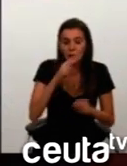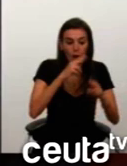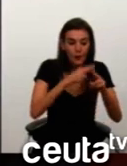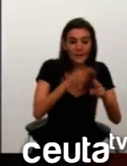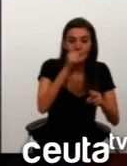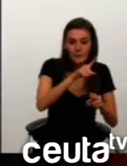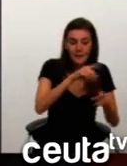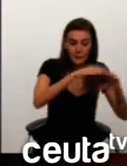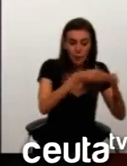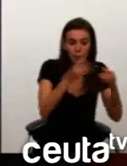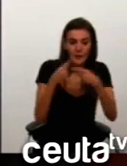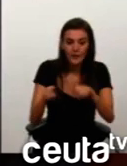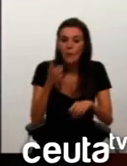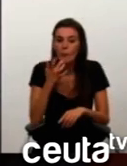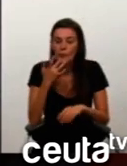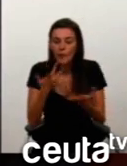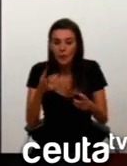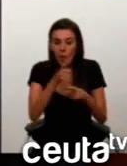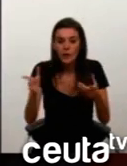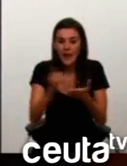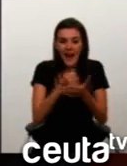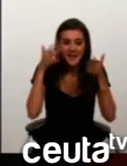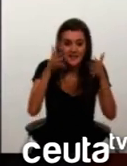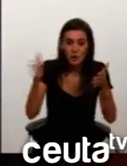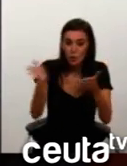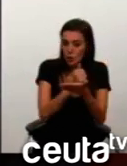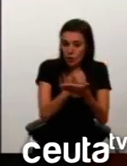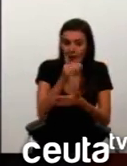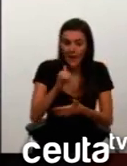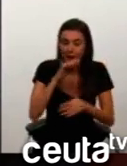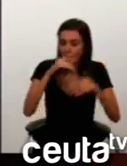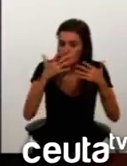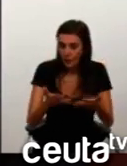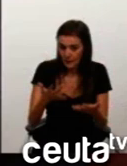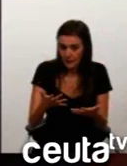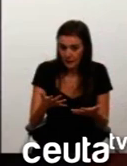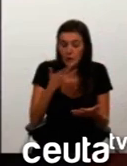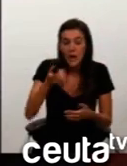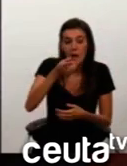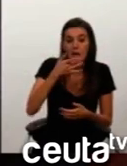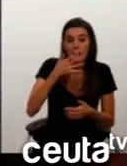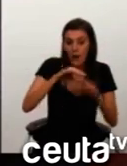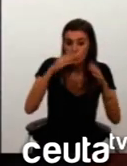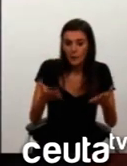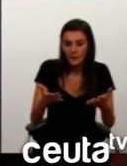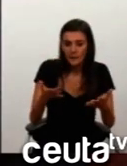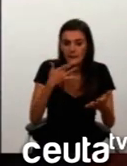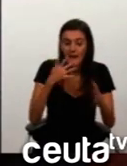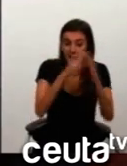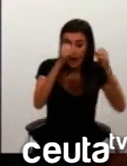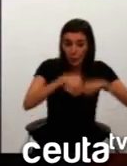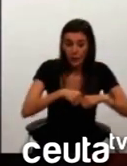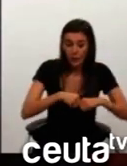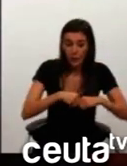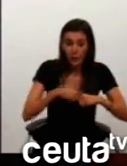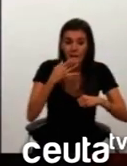tal. Por poner un ejemplo, de todos los asesores que existen actualmente, tenemos que, según el acuerdo que digo,